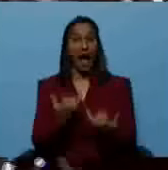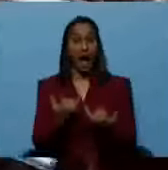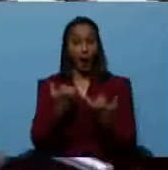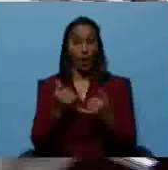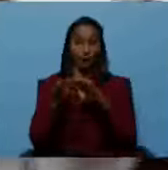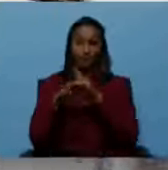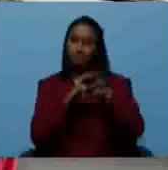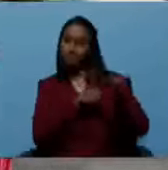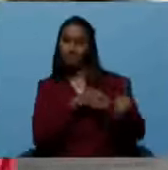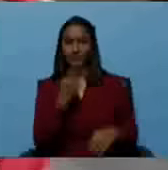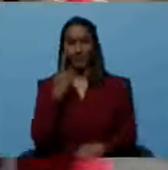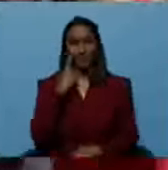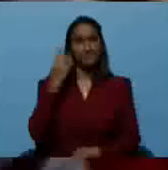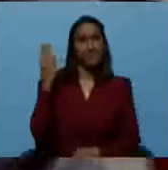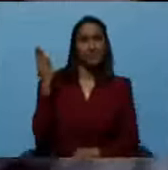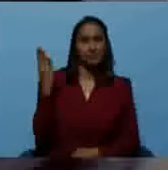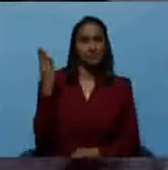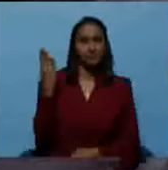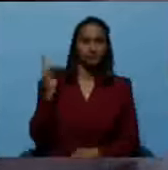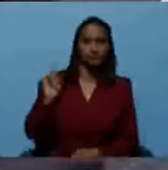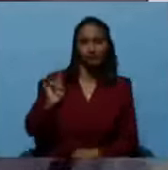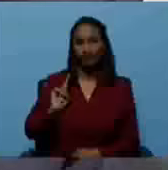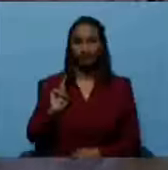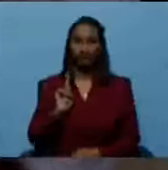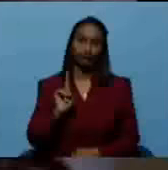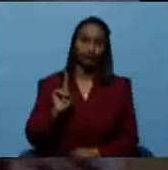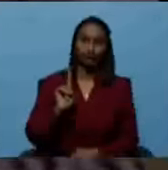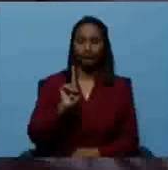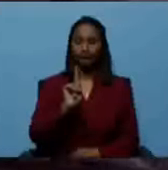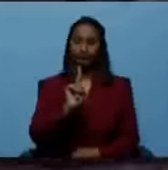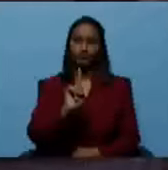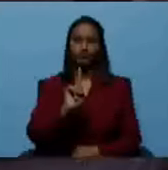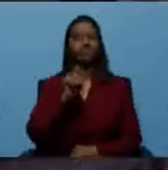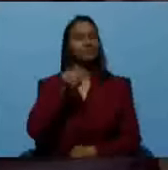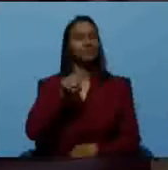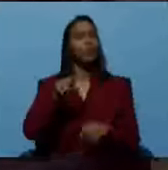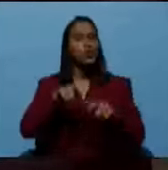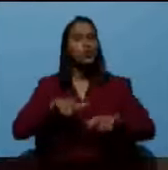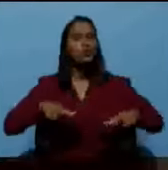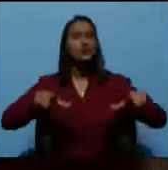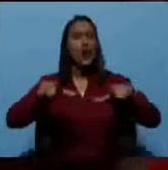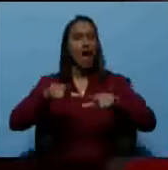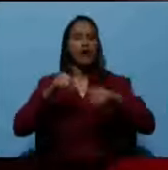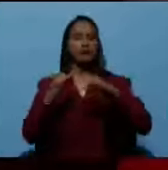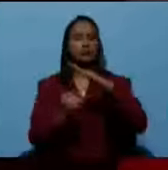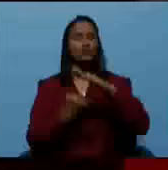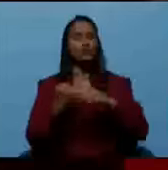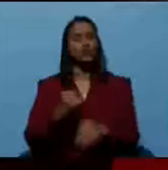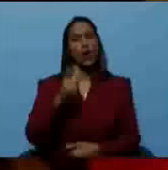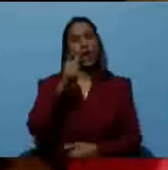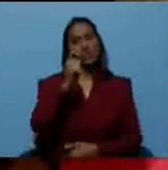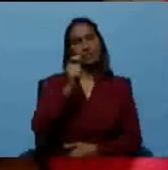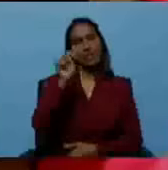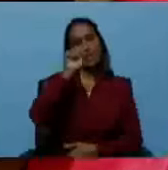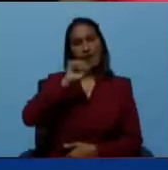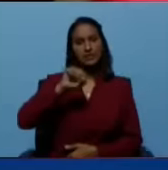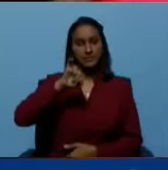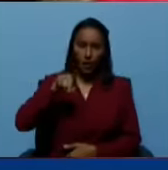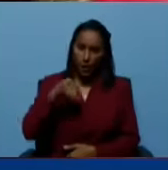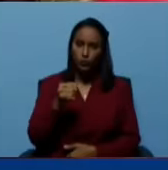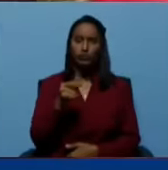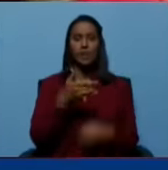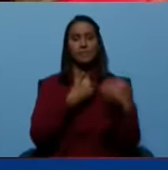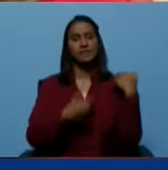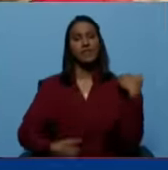a esta hora con ustedes por Venezolana de Televisión, el ingreso del presidente de la República Bolivariana de Venezuela, Nicolás